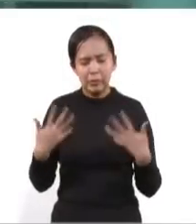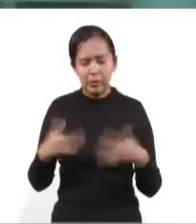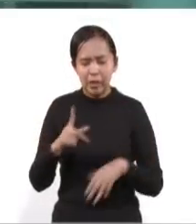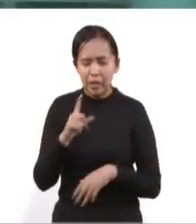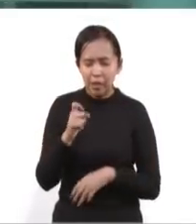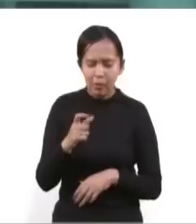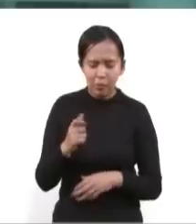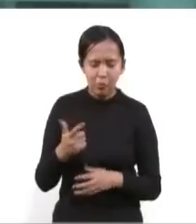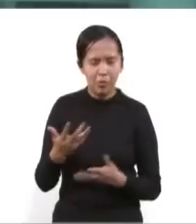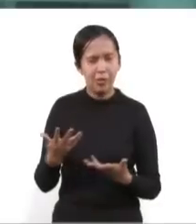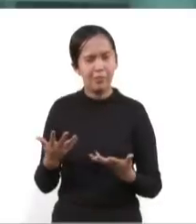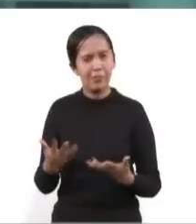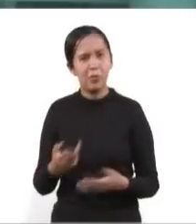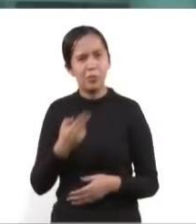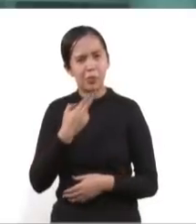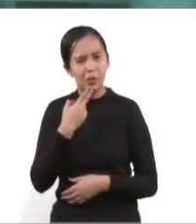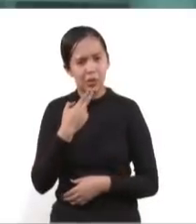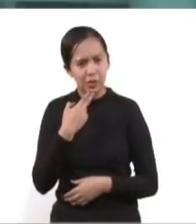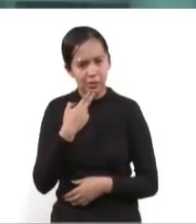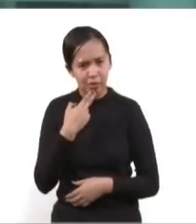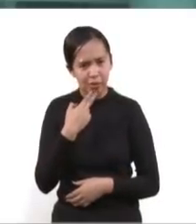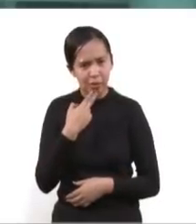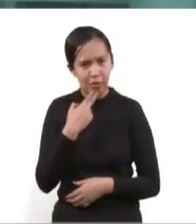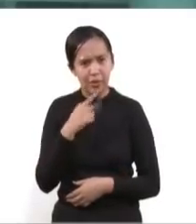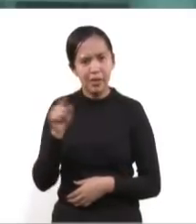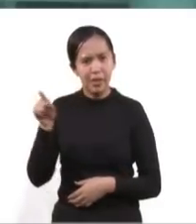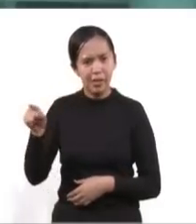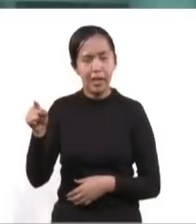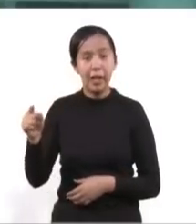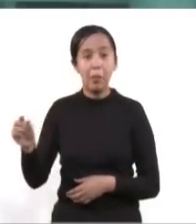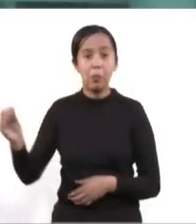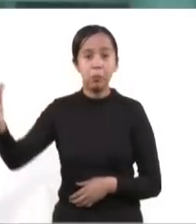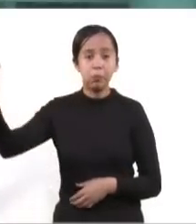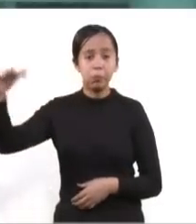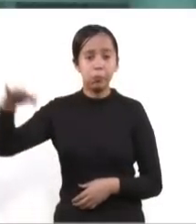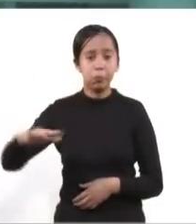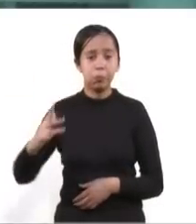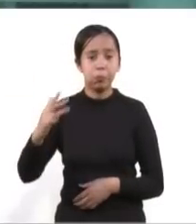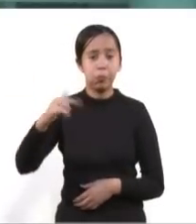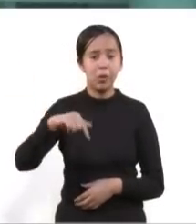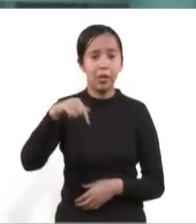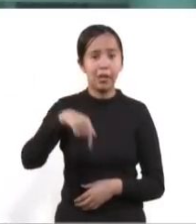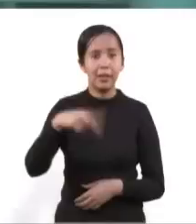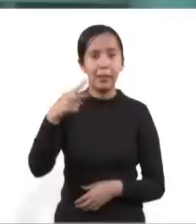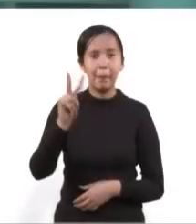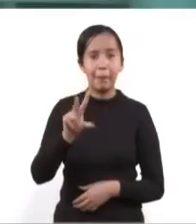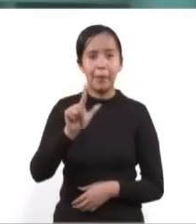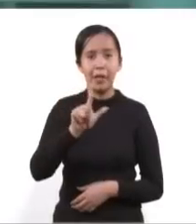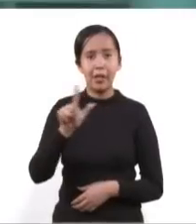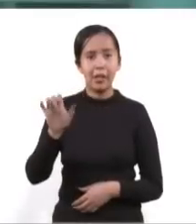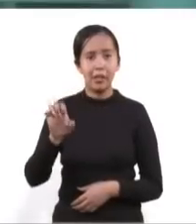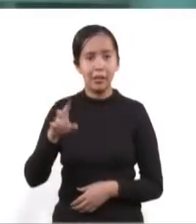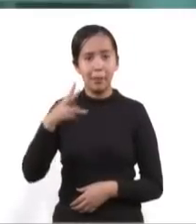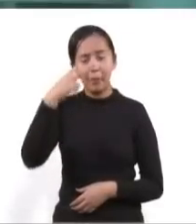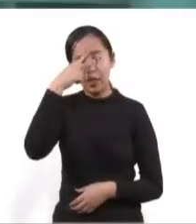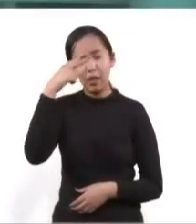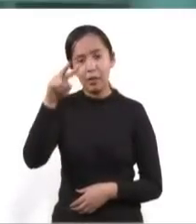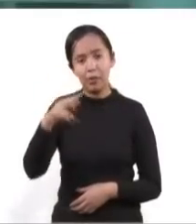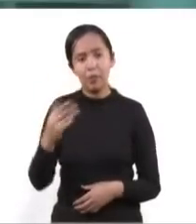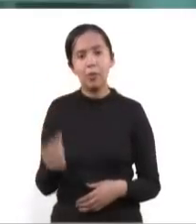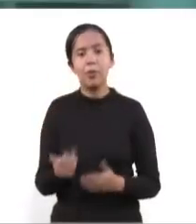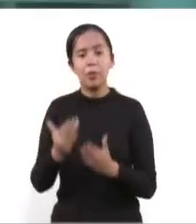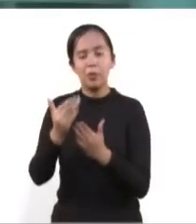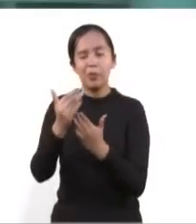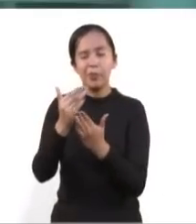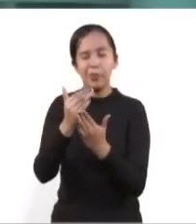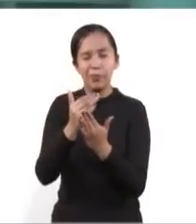del suministro de agua que viene del sistema Cutzamala a la zona metropolitana del Valle de México, representaba una